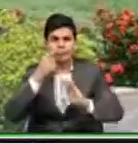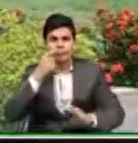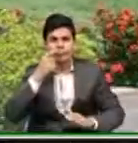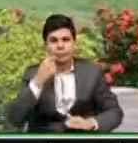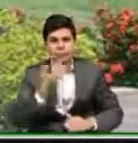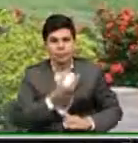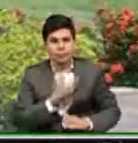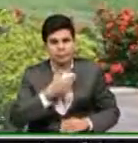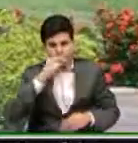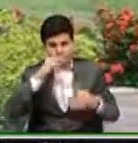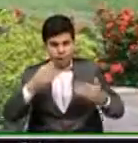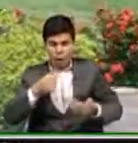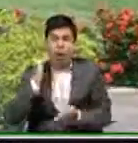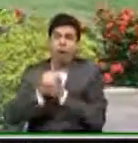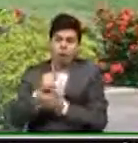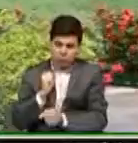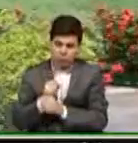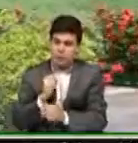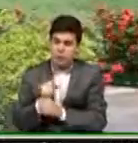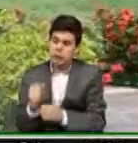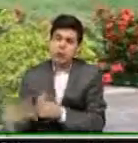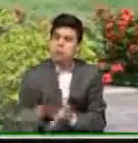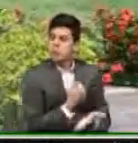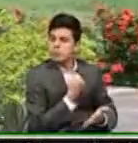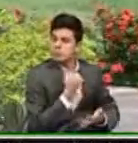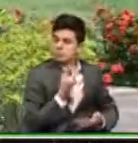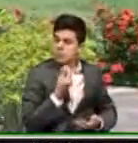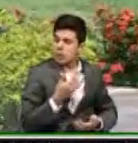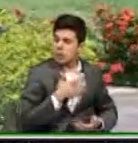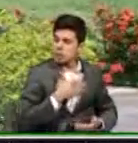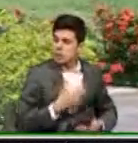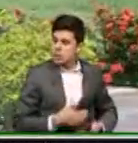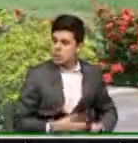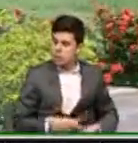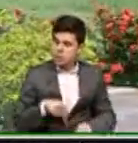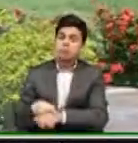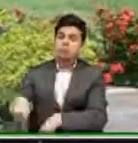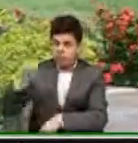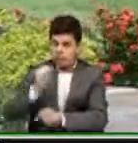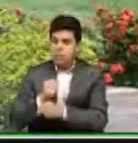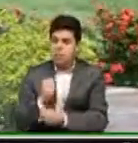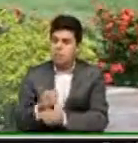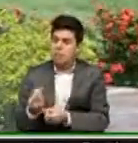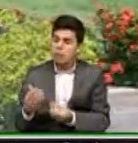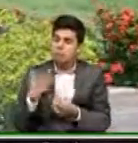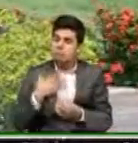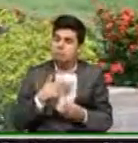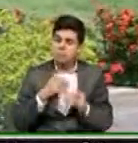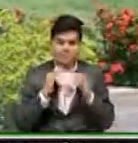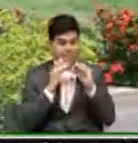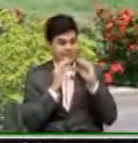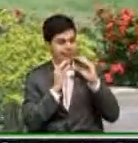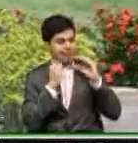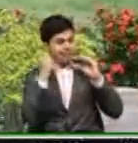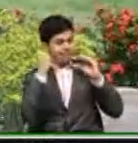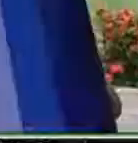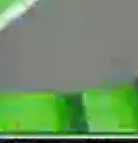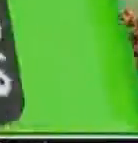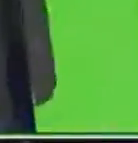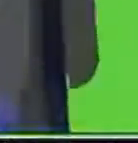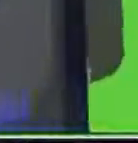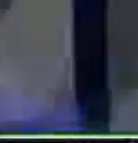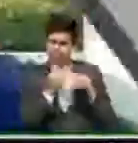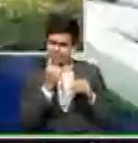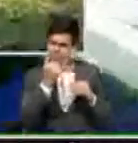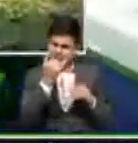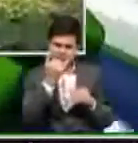sus hijos a trabajar para luego quitarles el producido. Por eso las autoridades están actuando de manera contundente frente